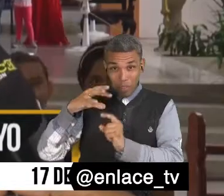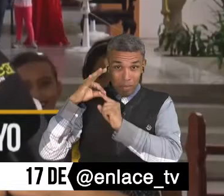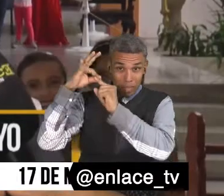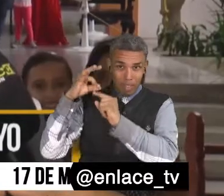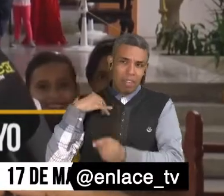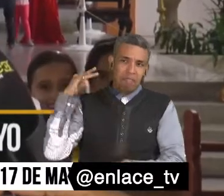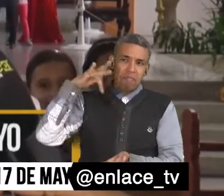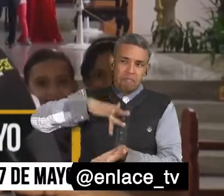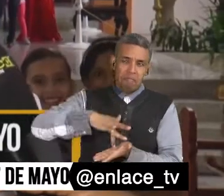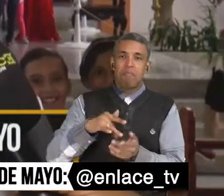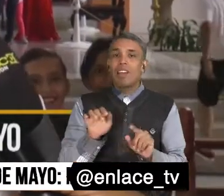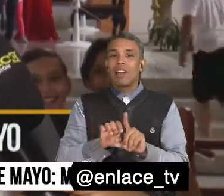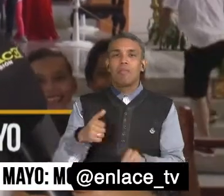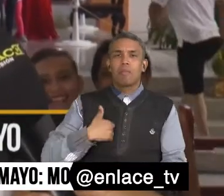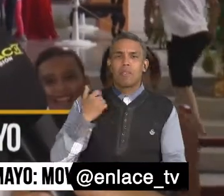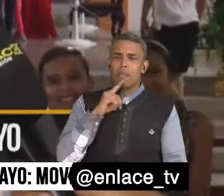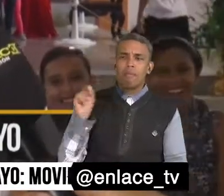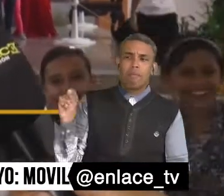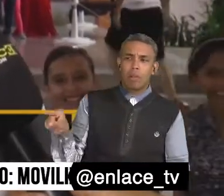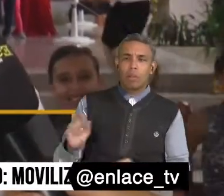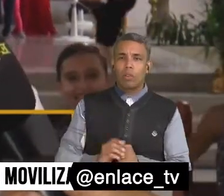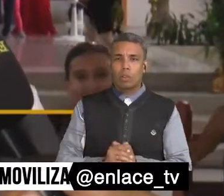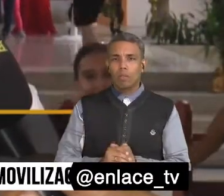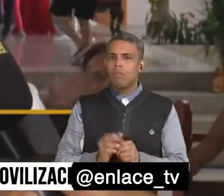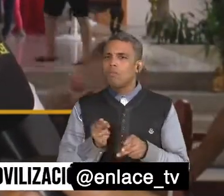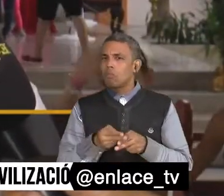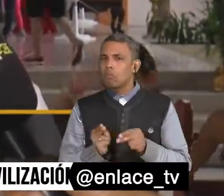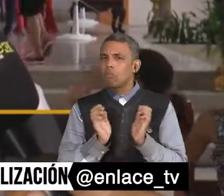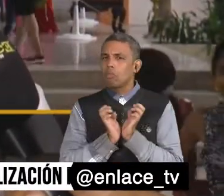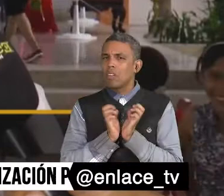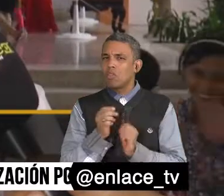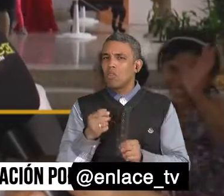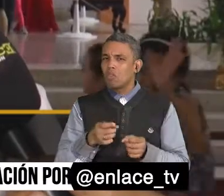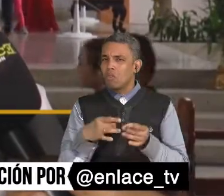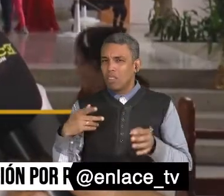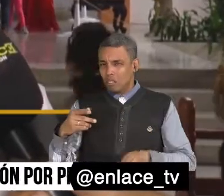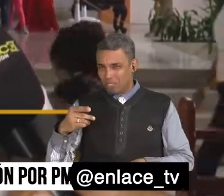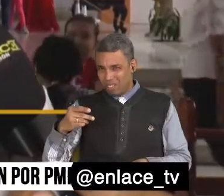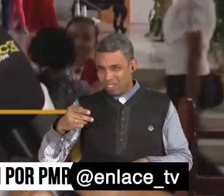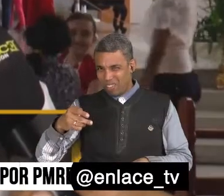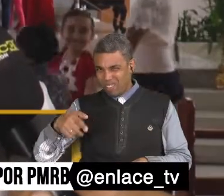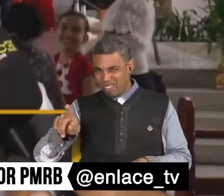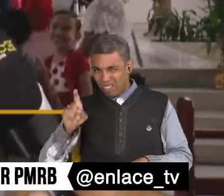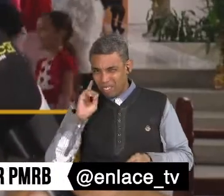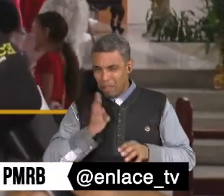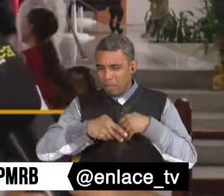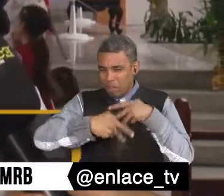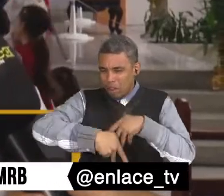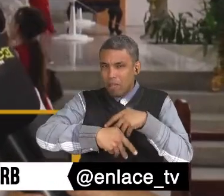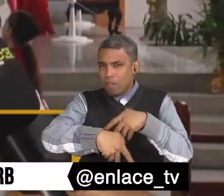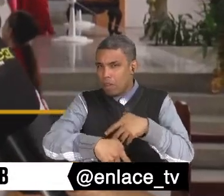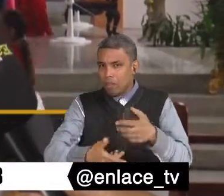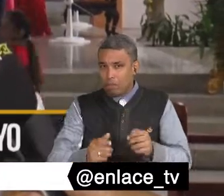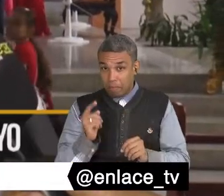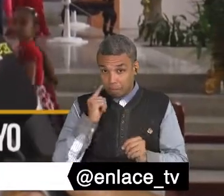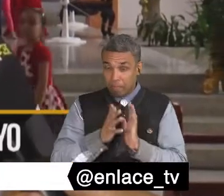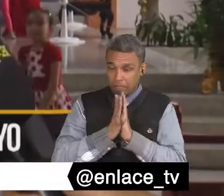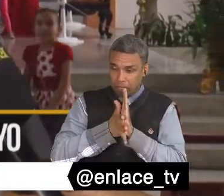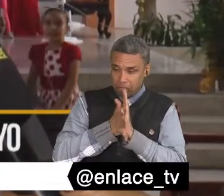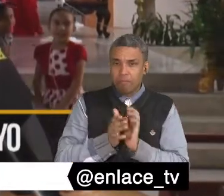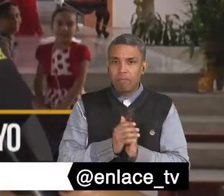Comité Cívico Ciudadano por la defensa de la modernización, por evitar que nuestra refinería